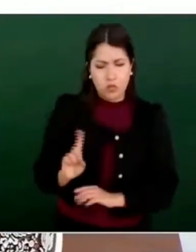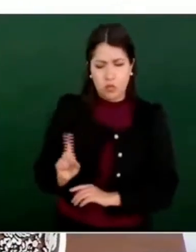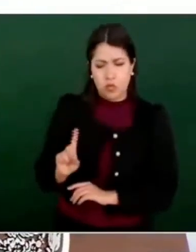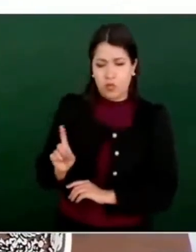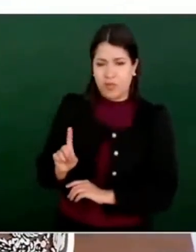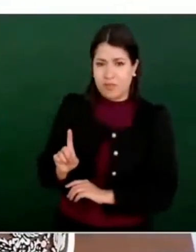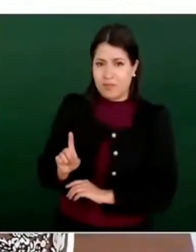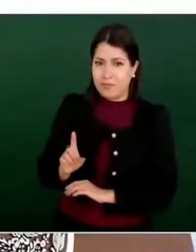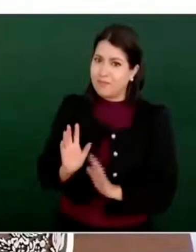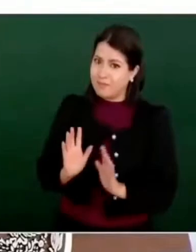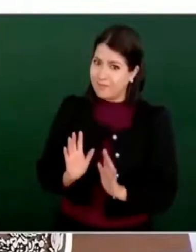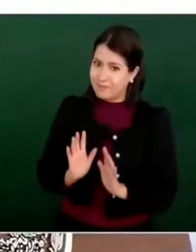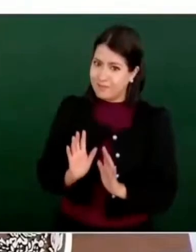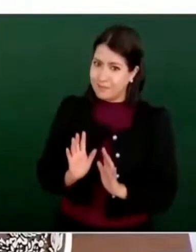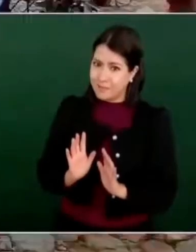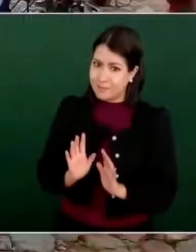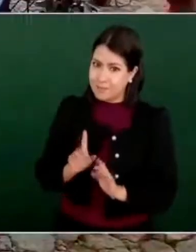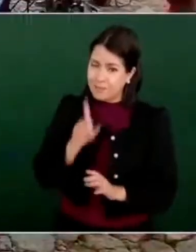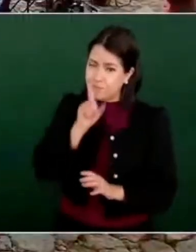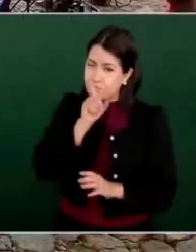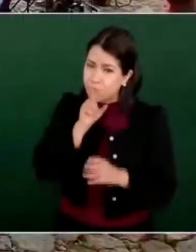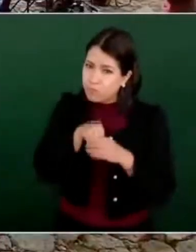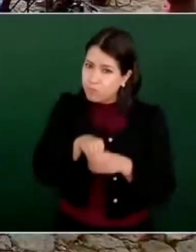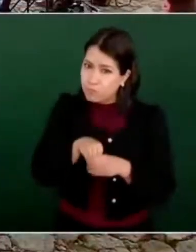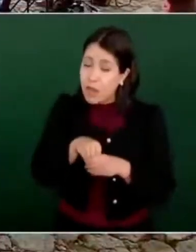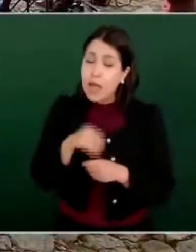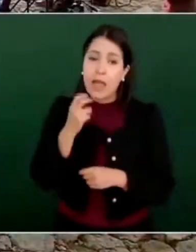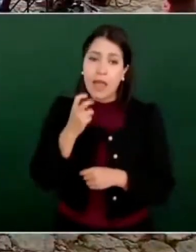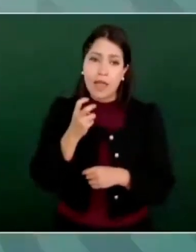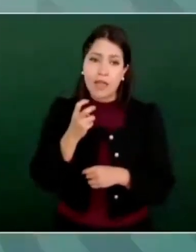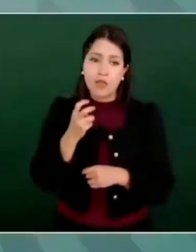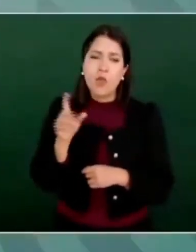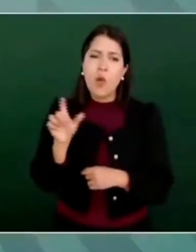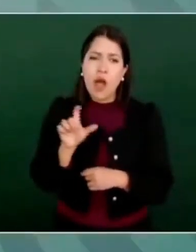Pero esto es